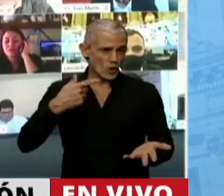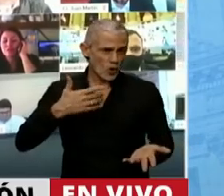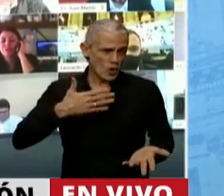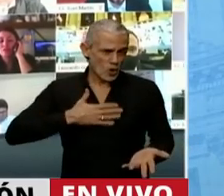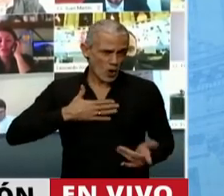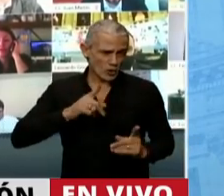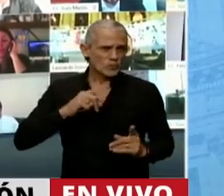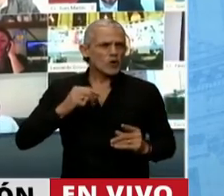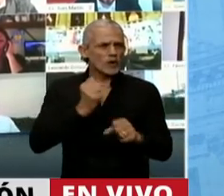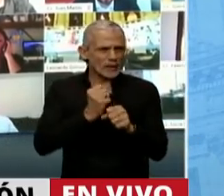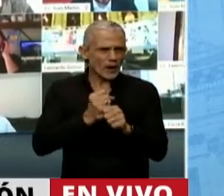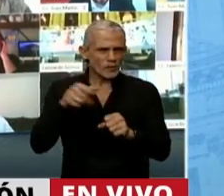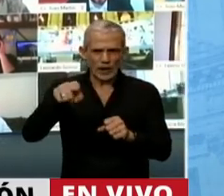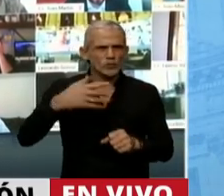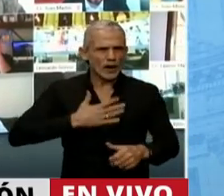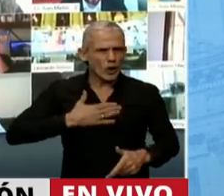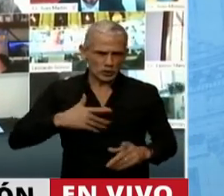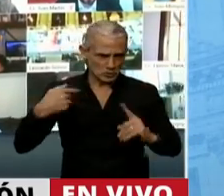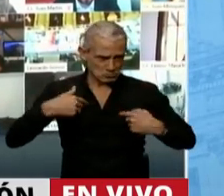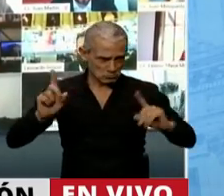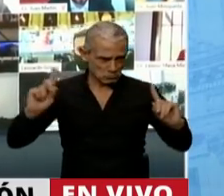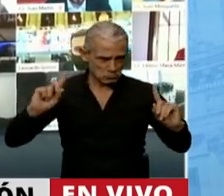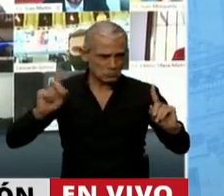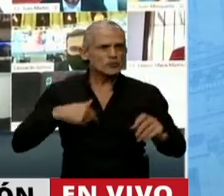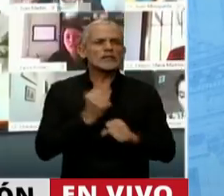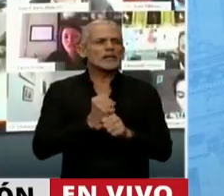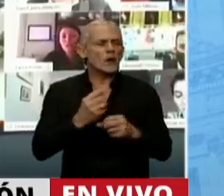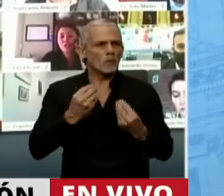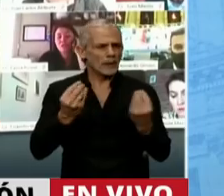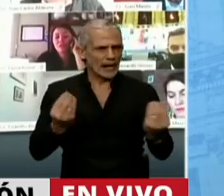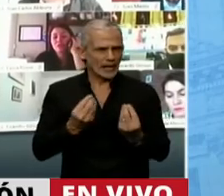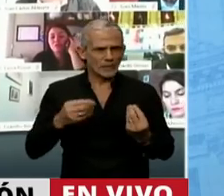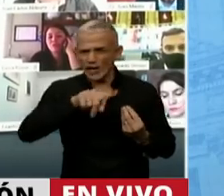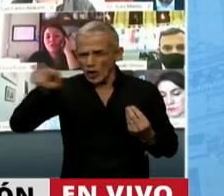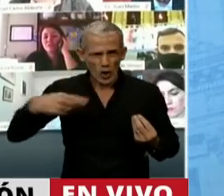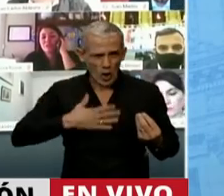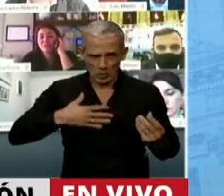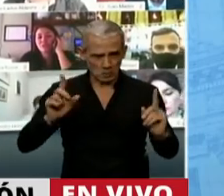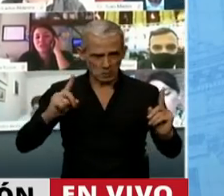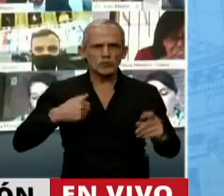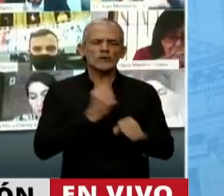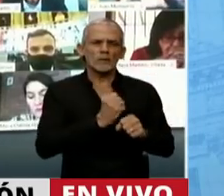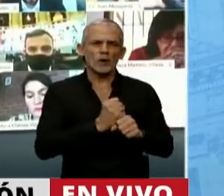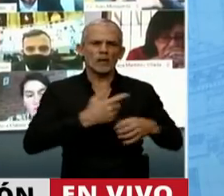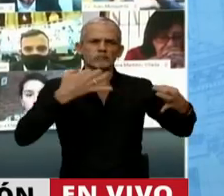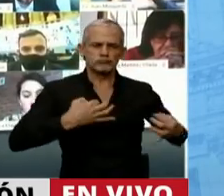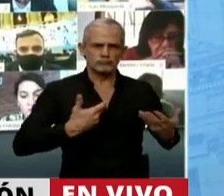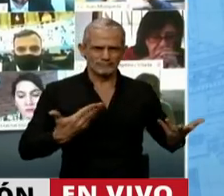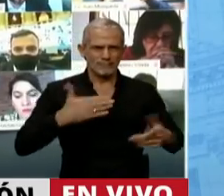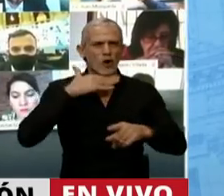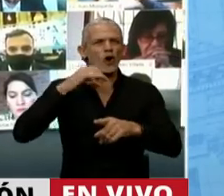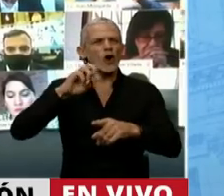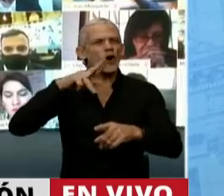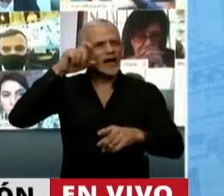no trabajo para complacerlo, sino que trabajo para hacer las cosas como corresponde, al diputado